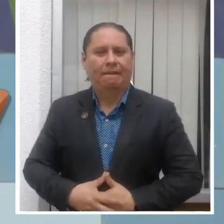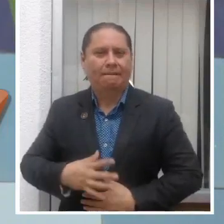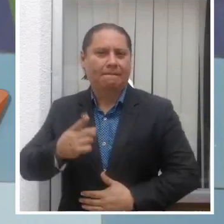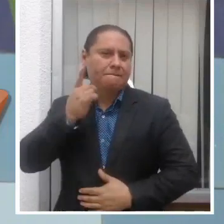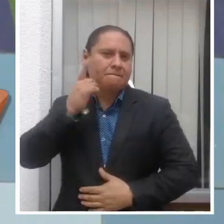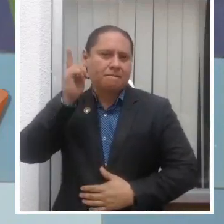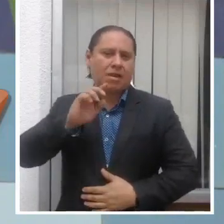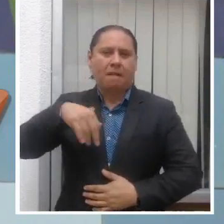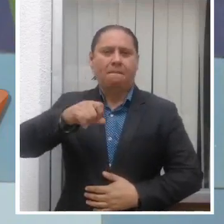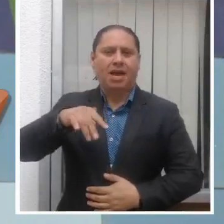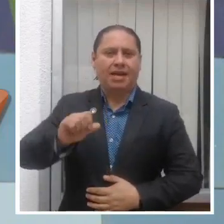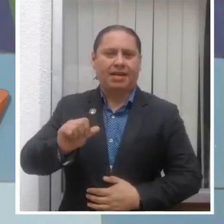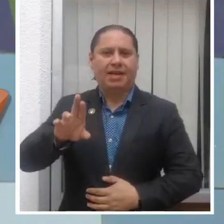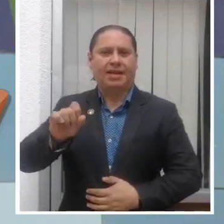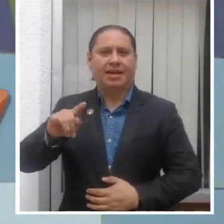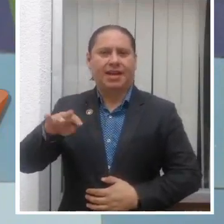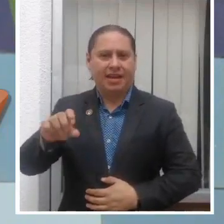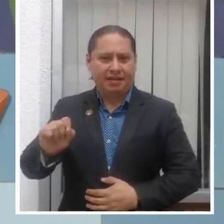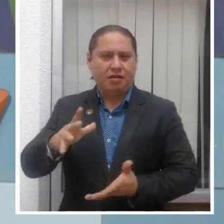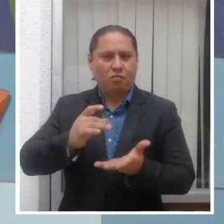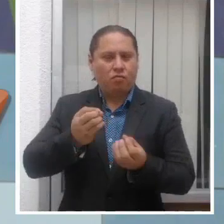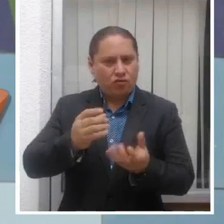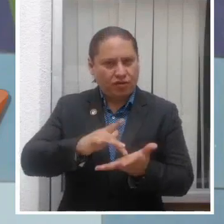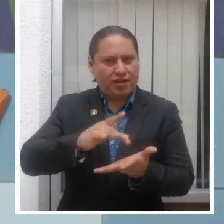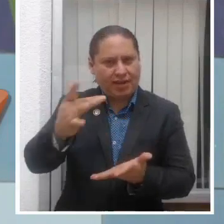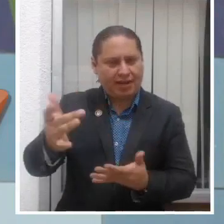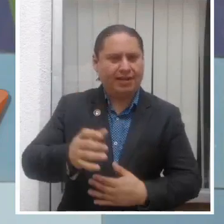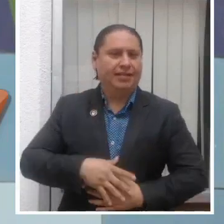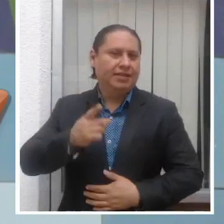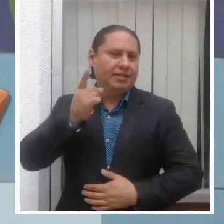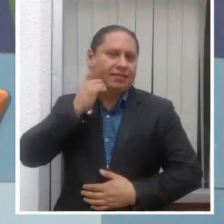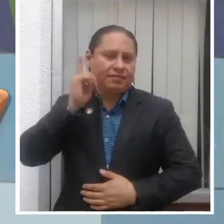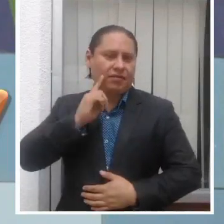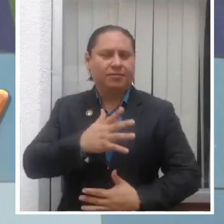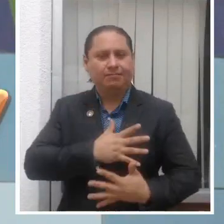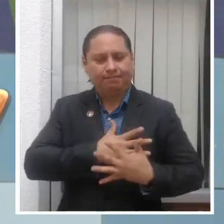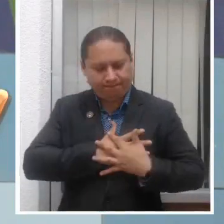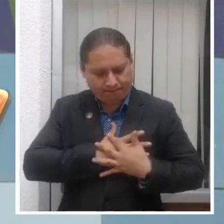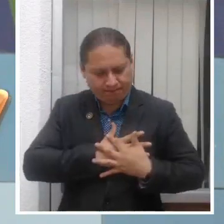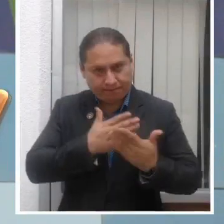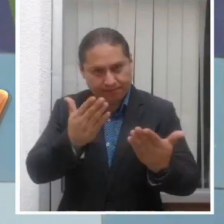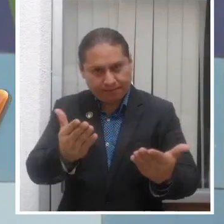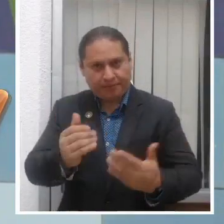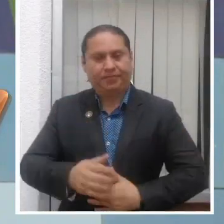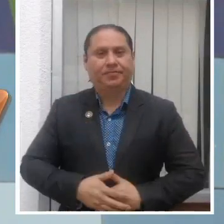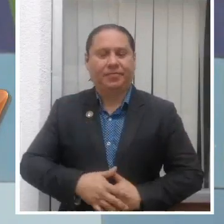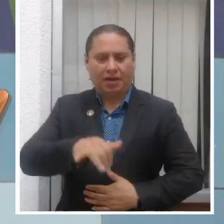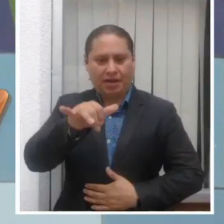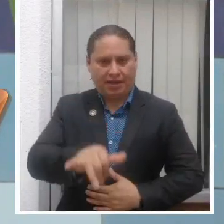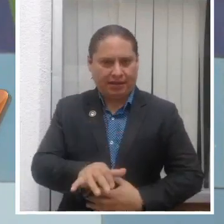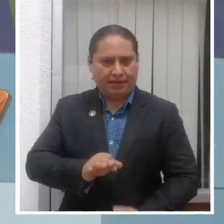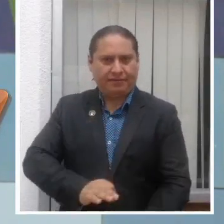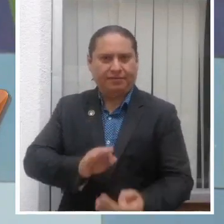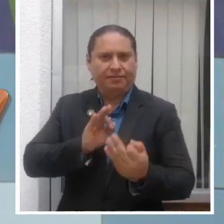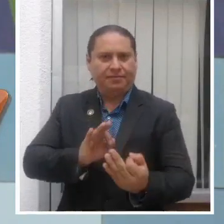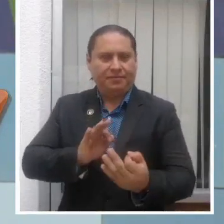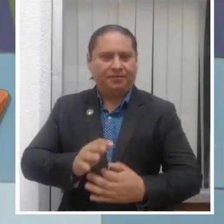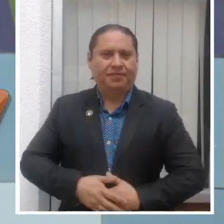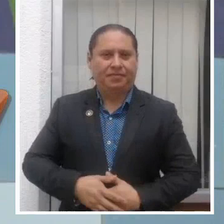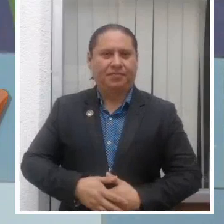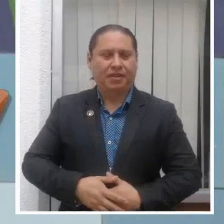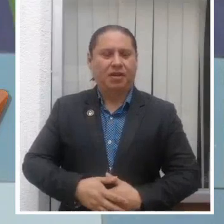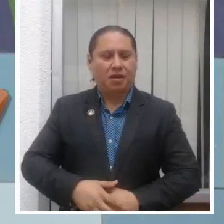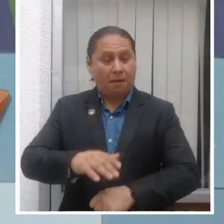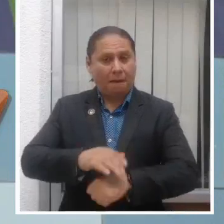Diputada María Reyes Diego, también le agradezco, diputada, de todo corazón por estar aquí presente, por ser una